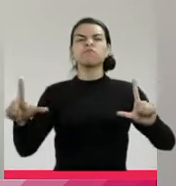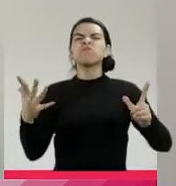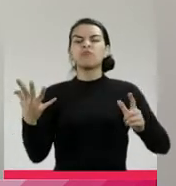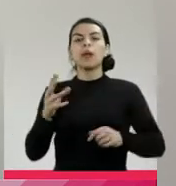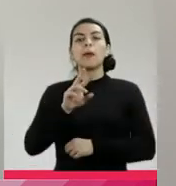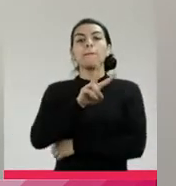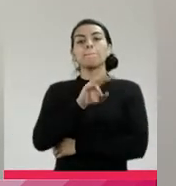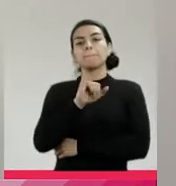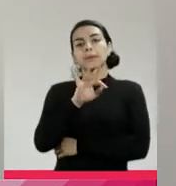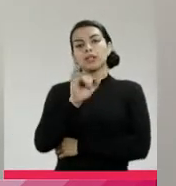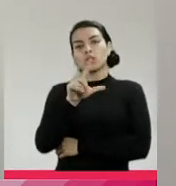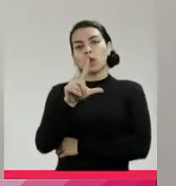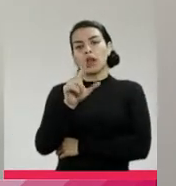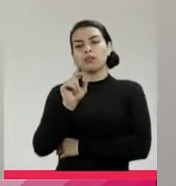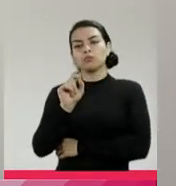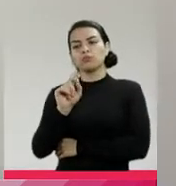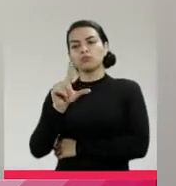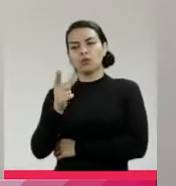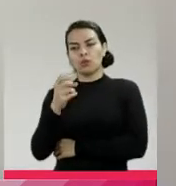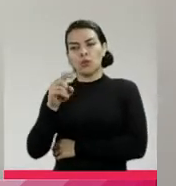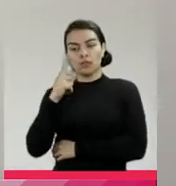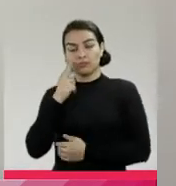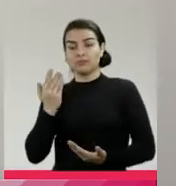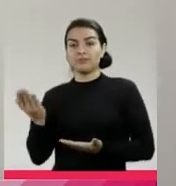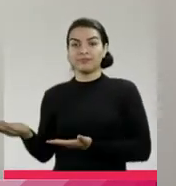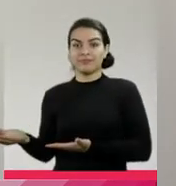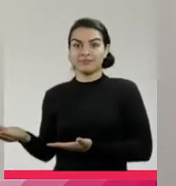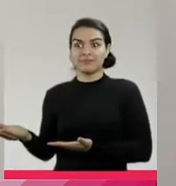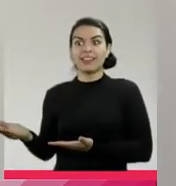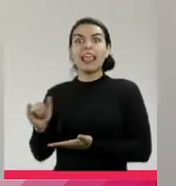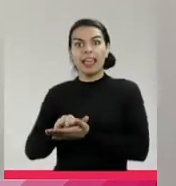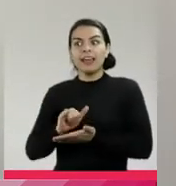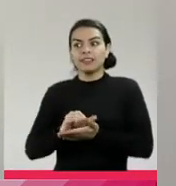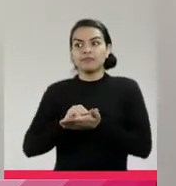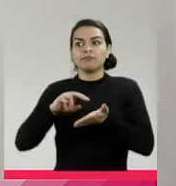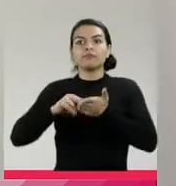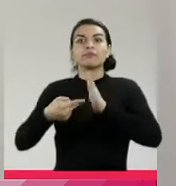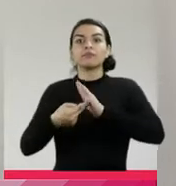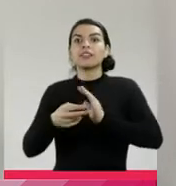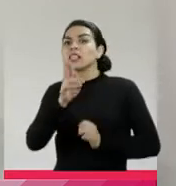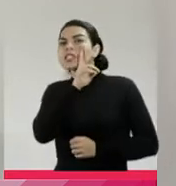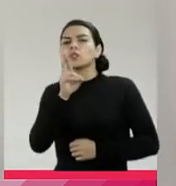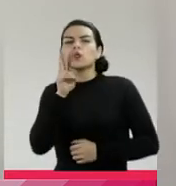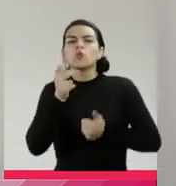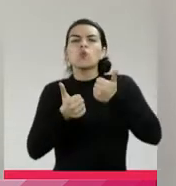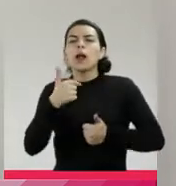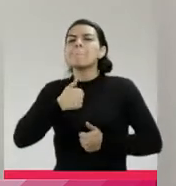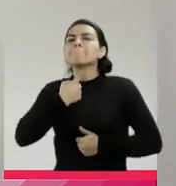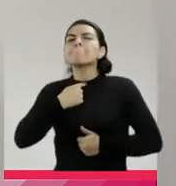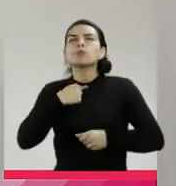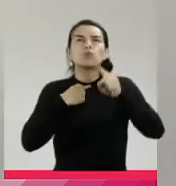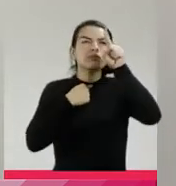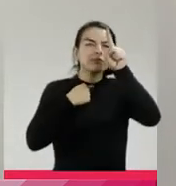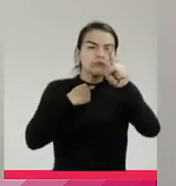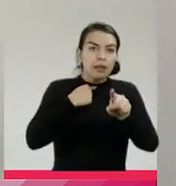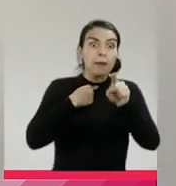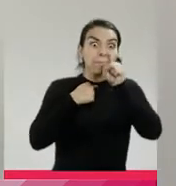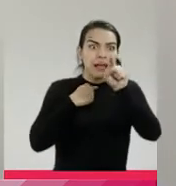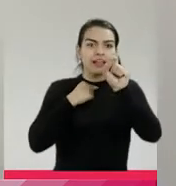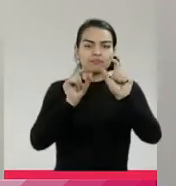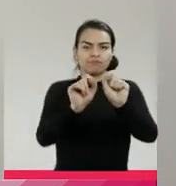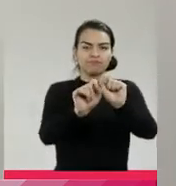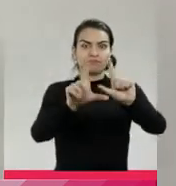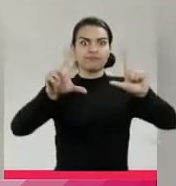www.virtualfood.co.co. Allí escogemos el restaurante que más nos llame la atención. Luego encontraremos un botón que nos direccionará al